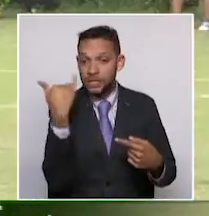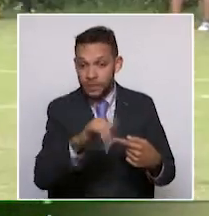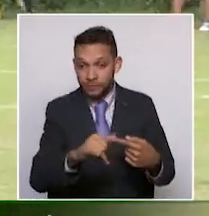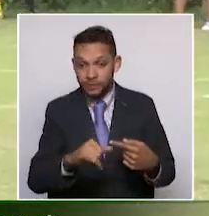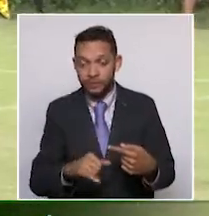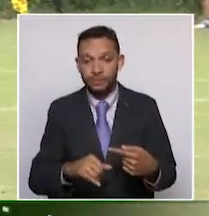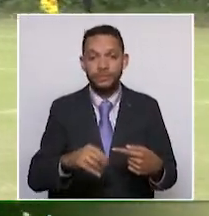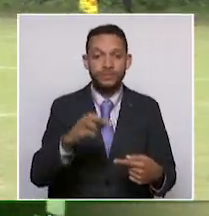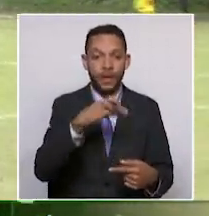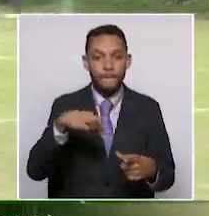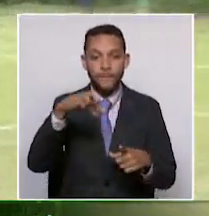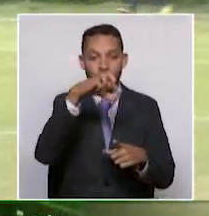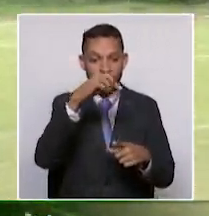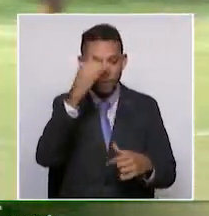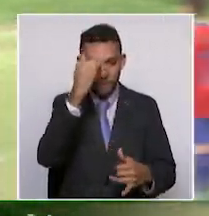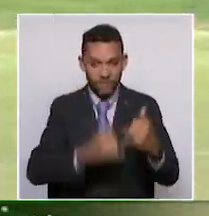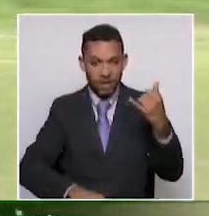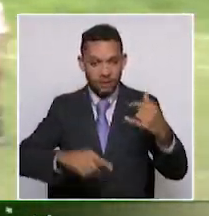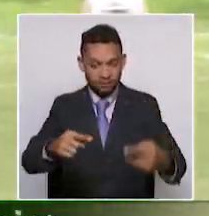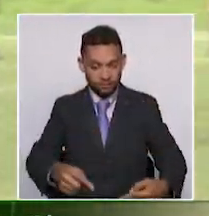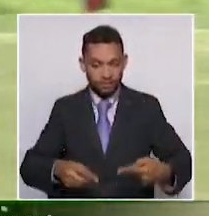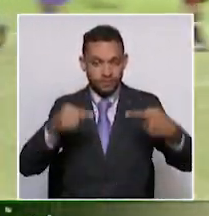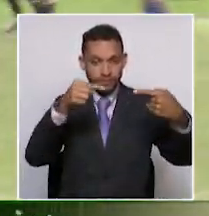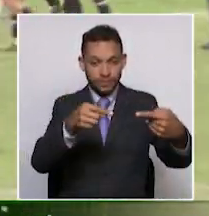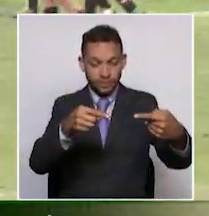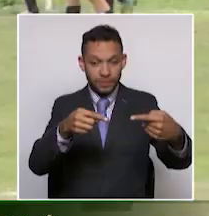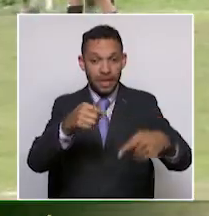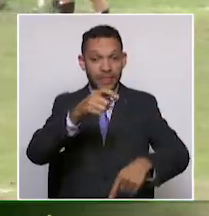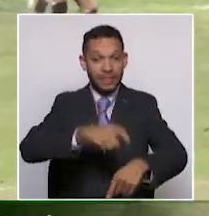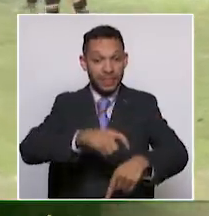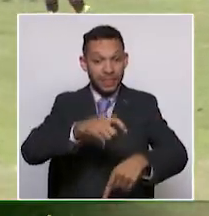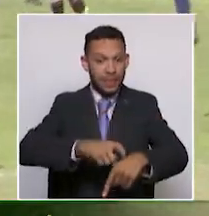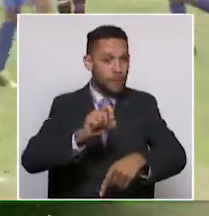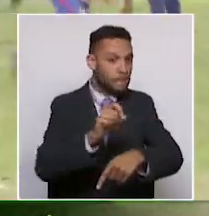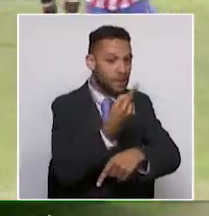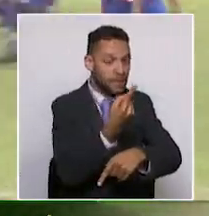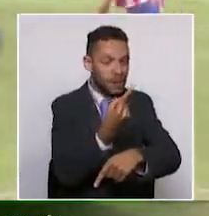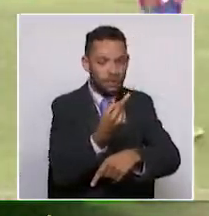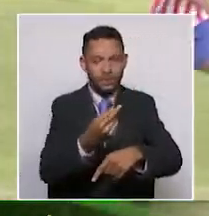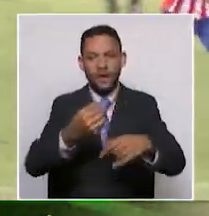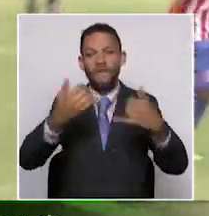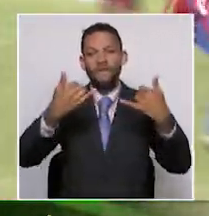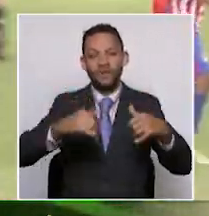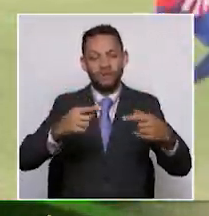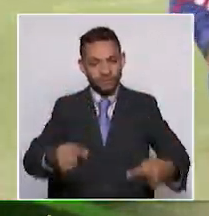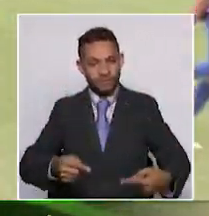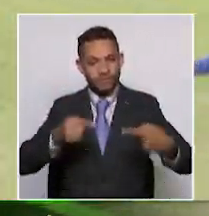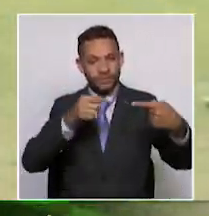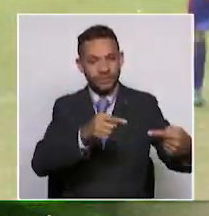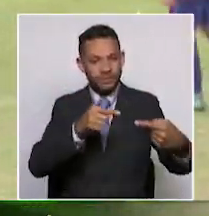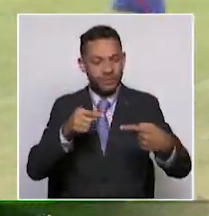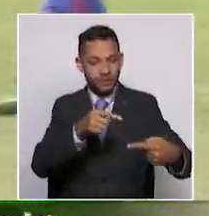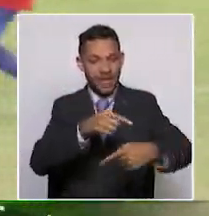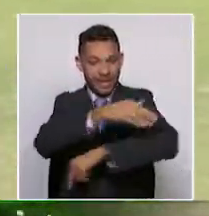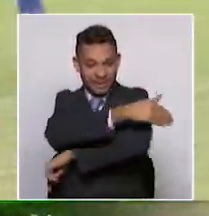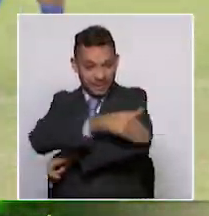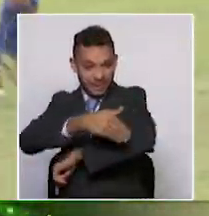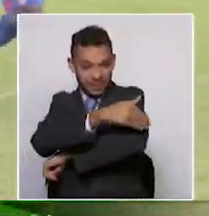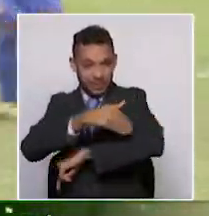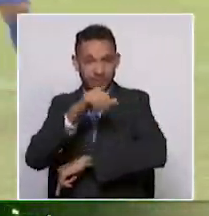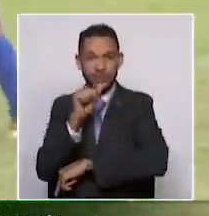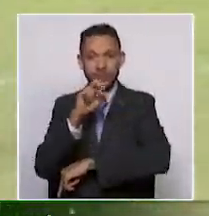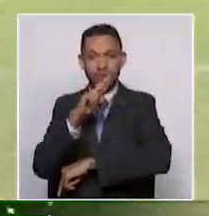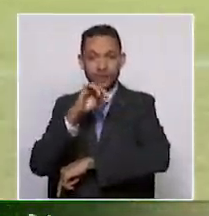Profesionales era directo finalista. Antes de finalizar el primer tiempo, llegó el descuento para Latino Sport. En cobro de tiro de esquina, Juan David Ruiz de golpe de